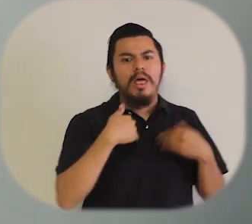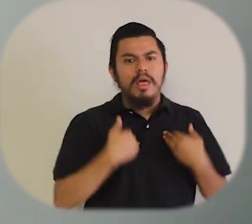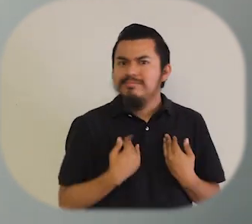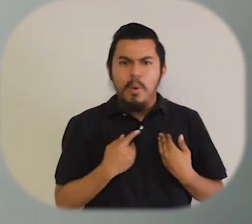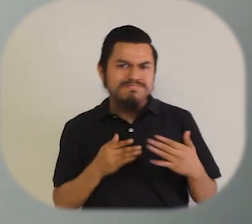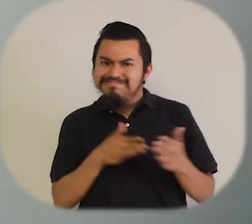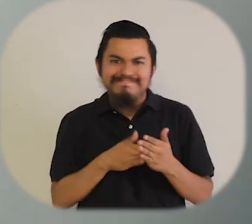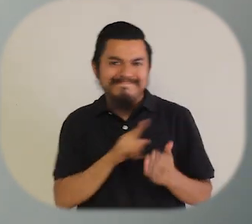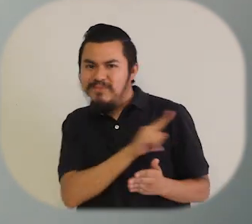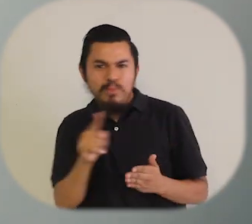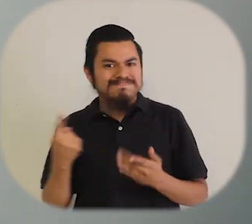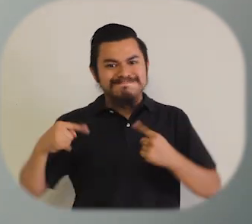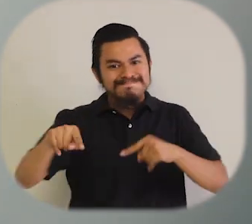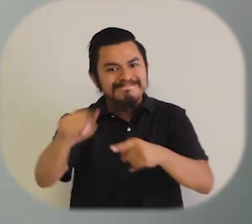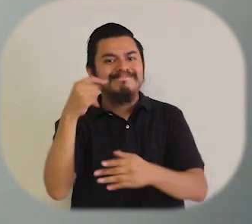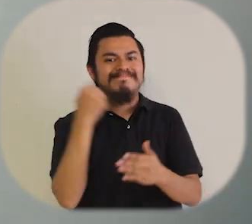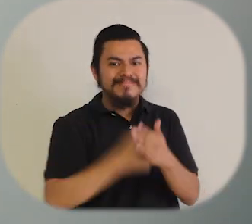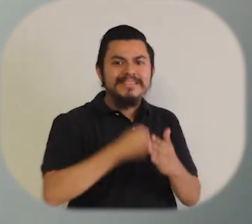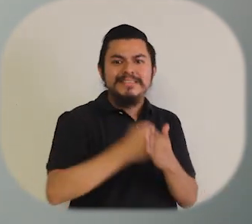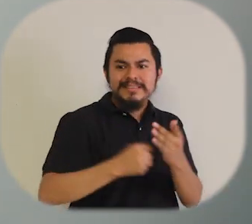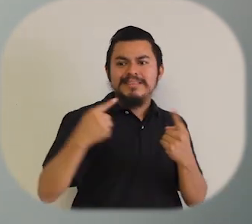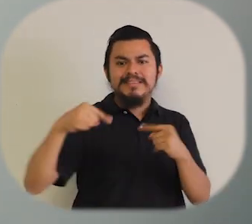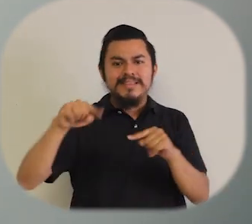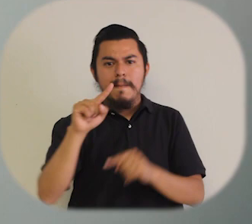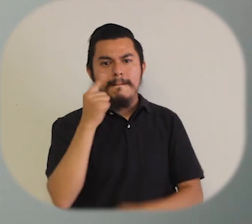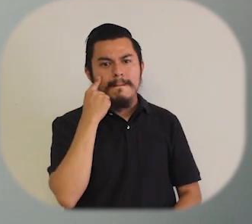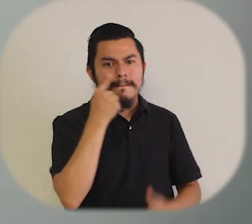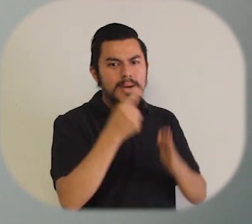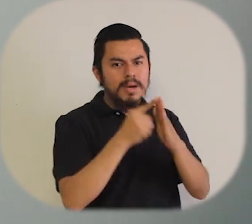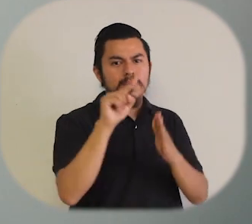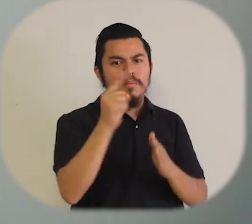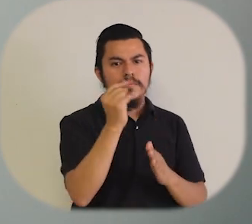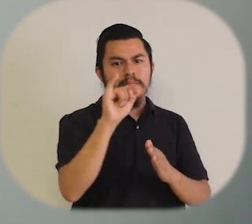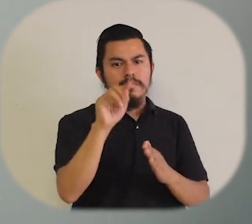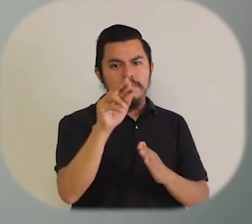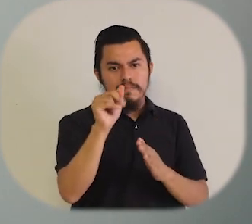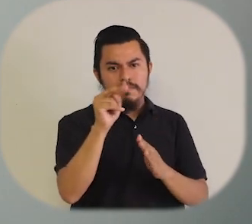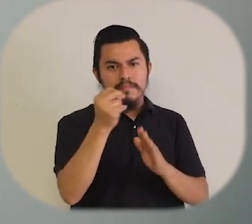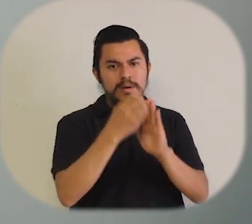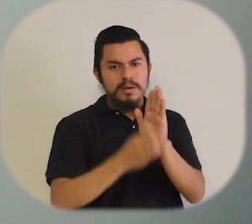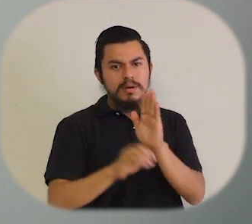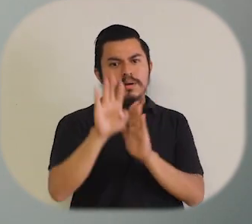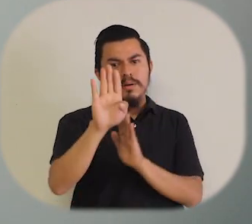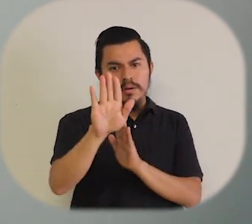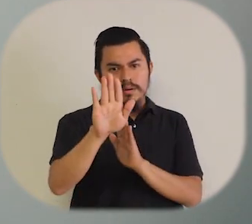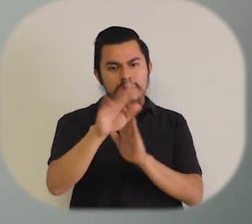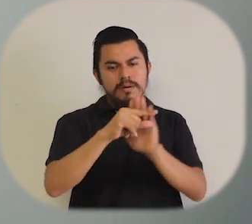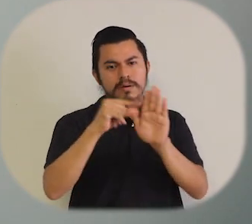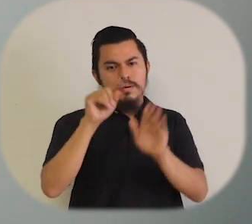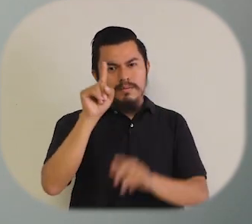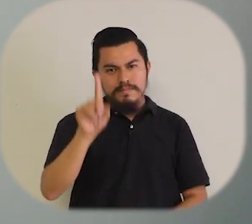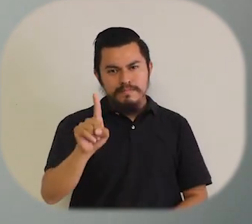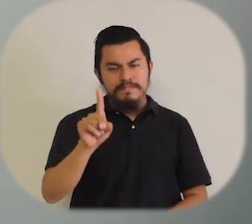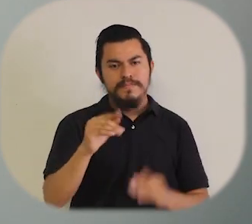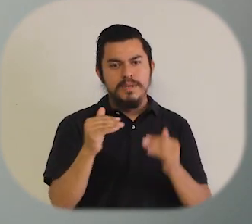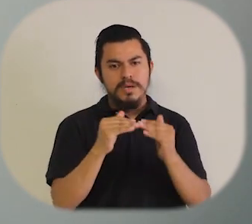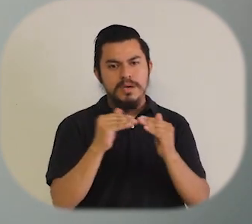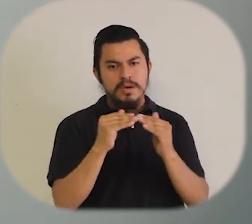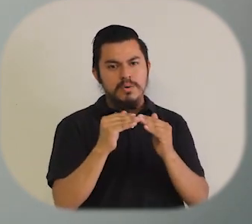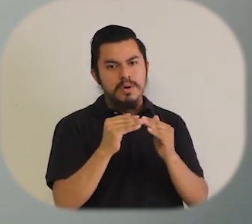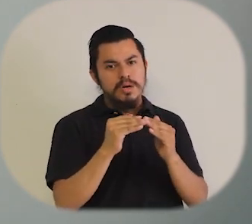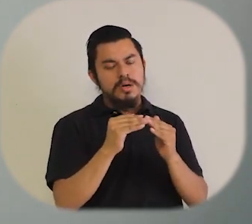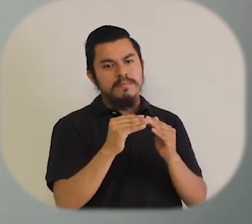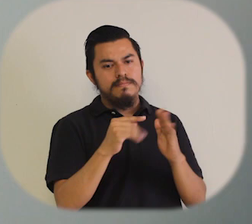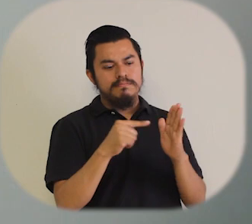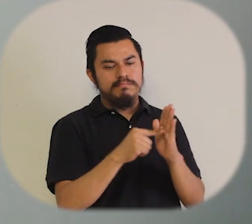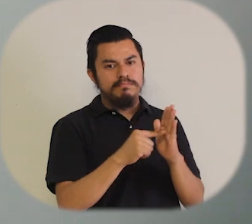Escritura. Primera de Juan 5:1. También el autor del Evangelio según Juan, también primera, segunda y tercera